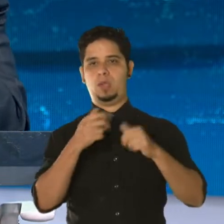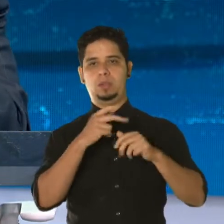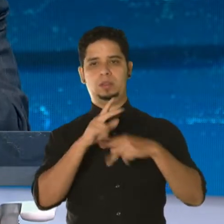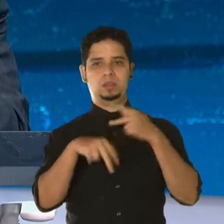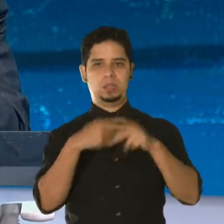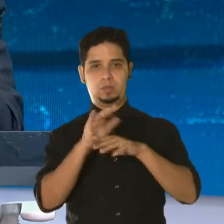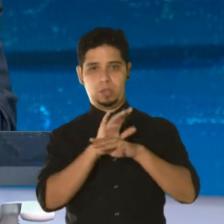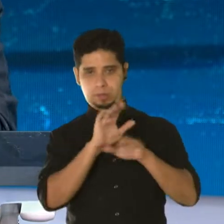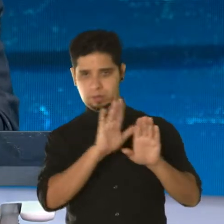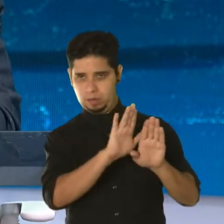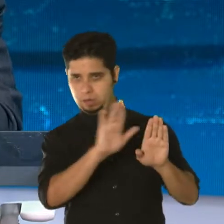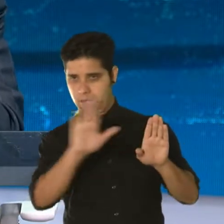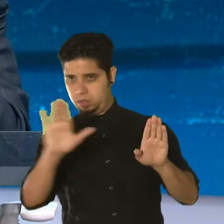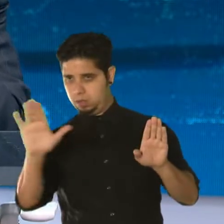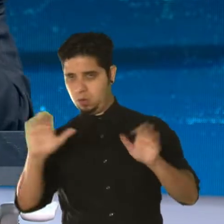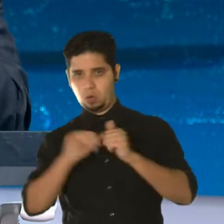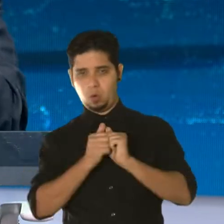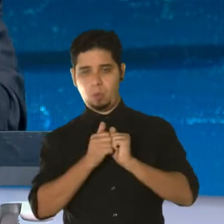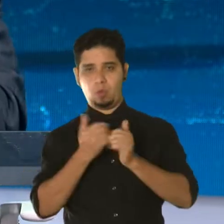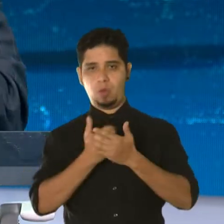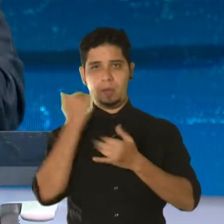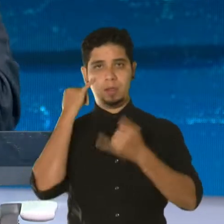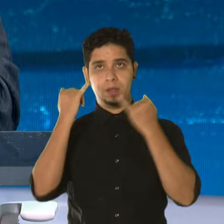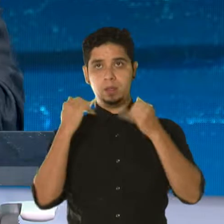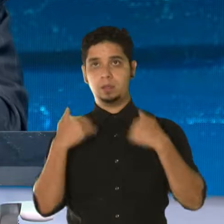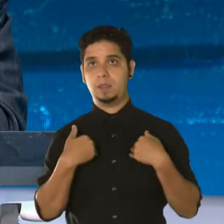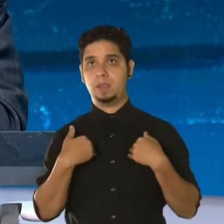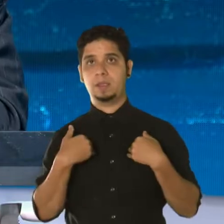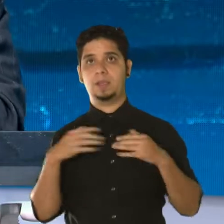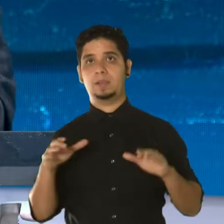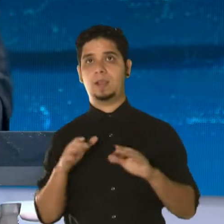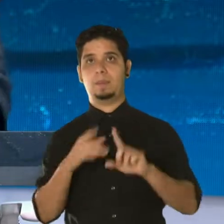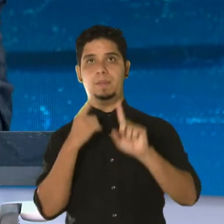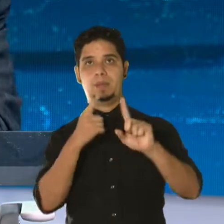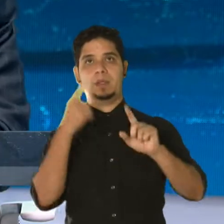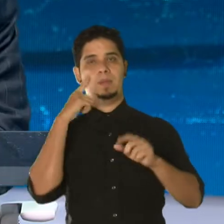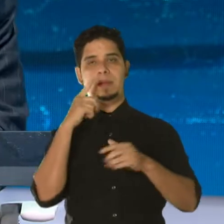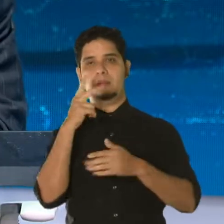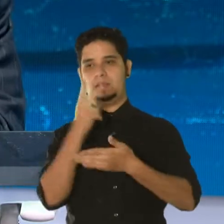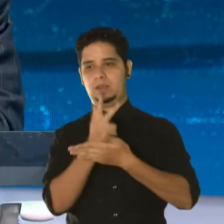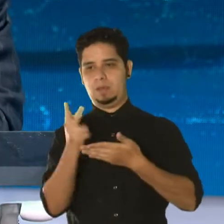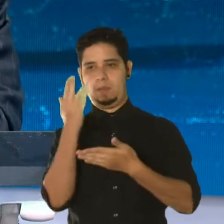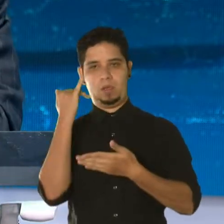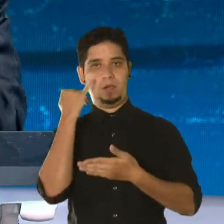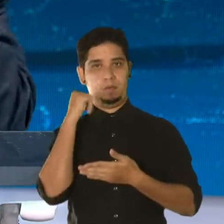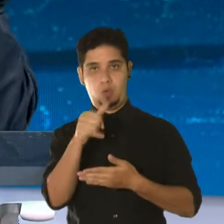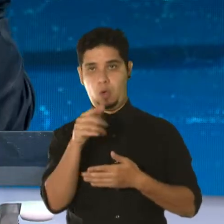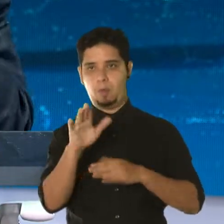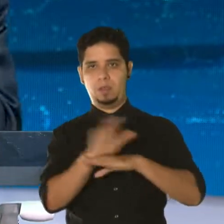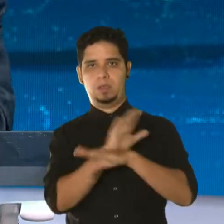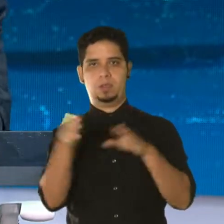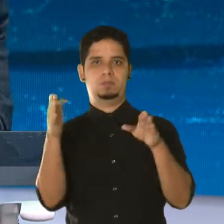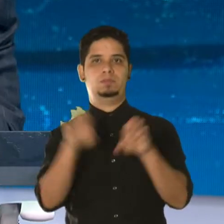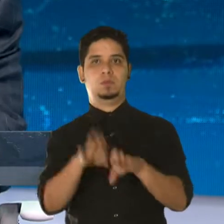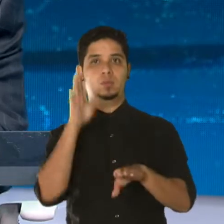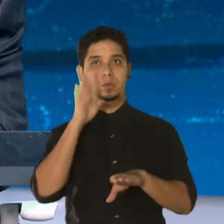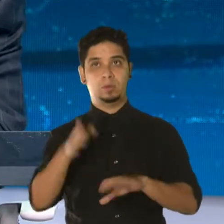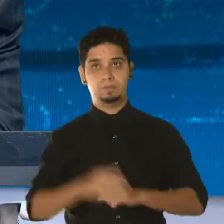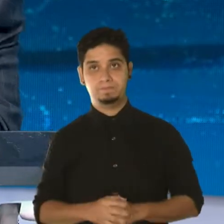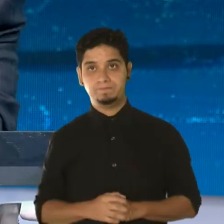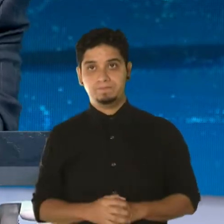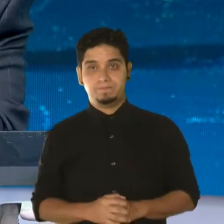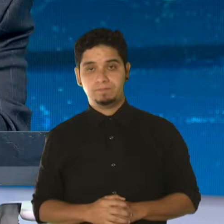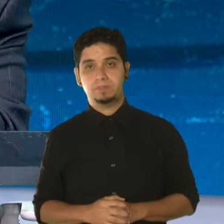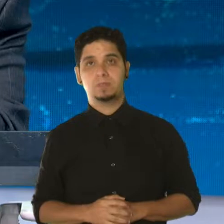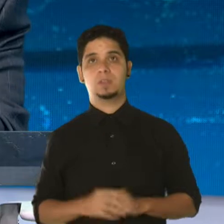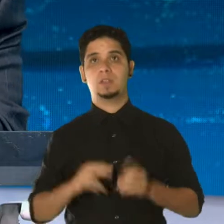tenía que reinventar, tenía que hacer metas para 3 semanas, pues si no cerraba el negocio. O sea, ¿cómo estamos pensando,